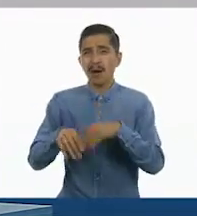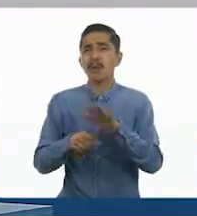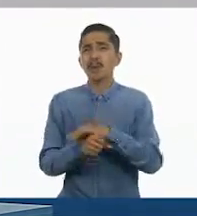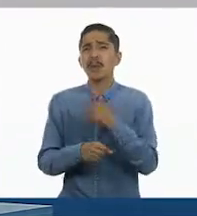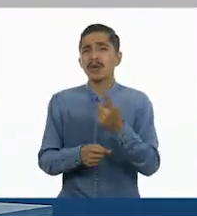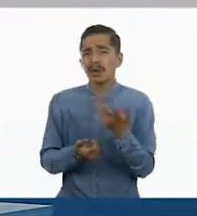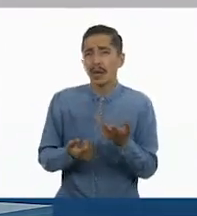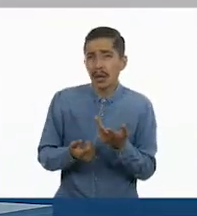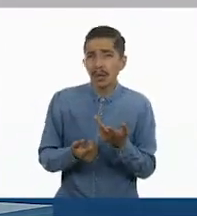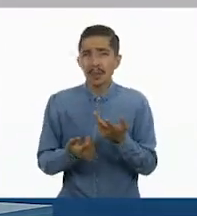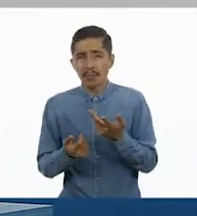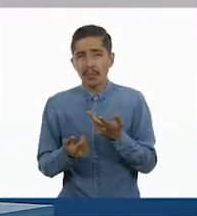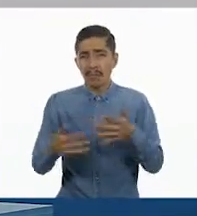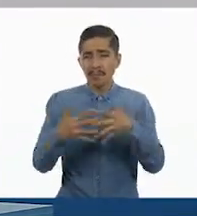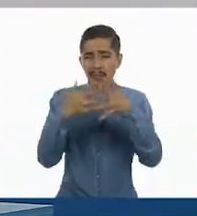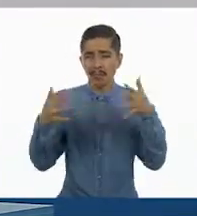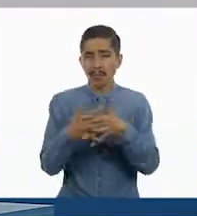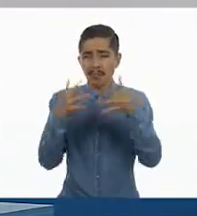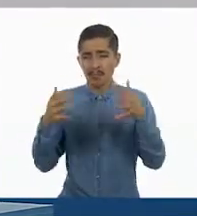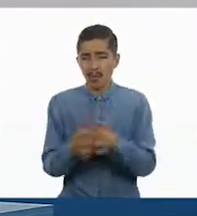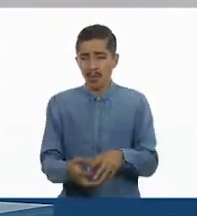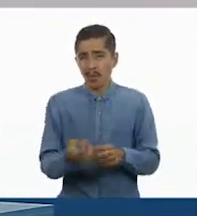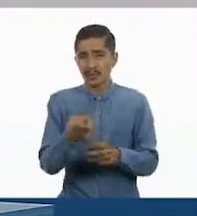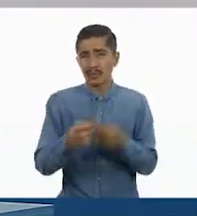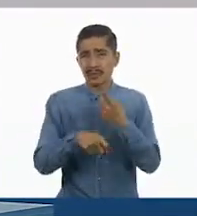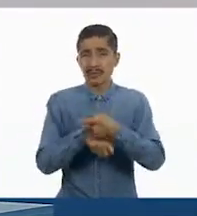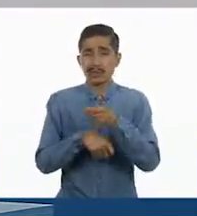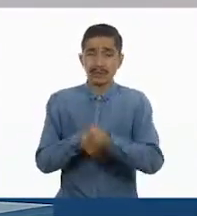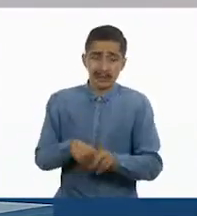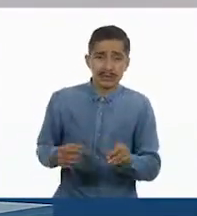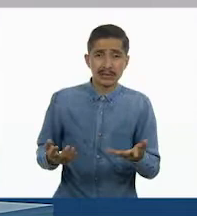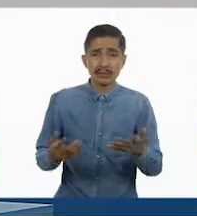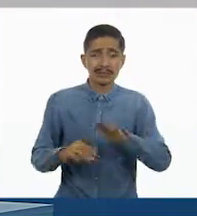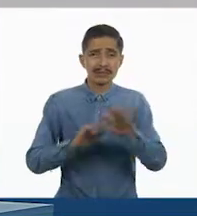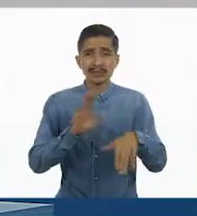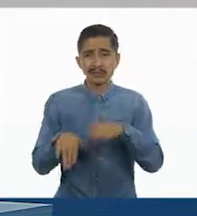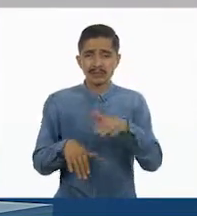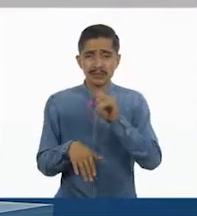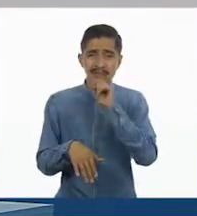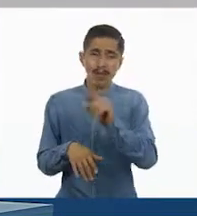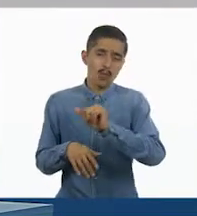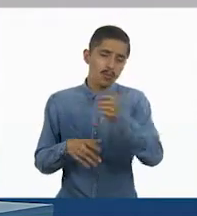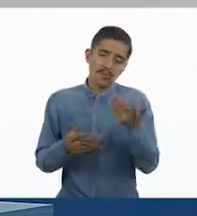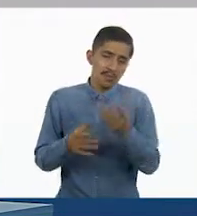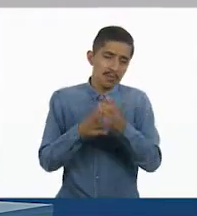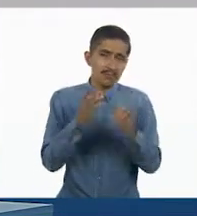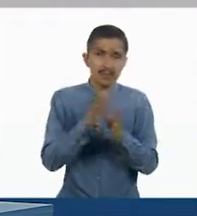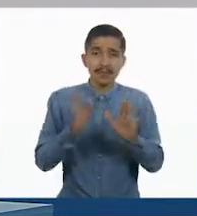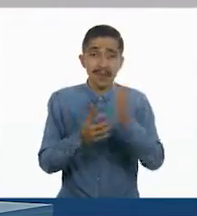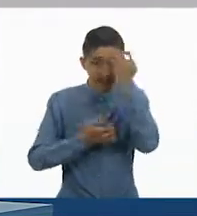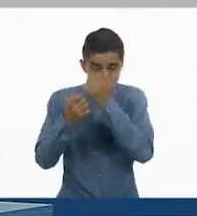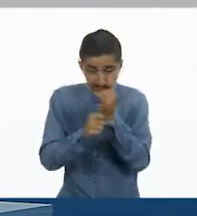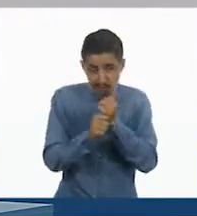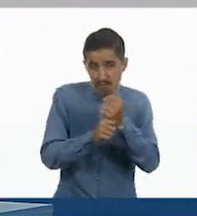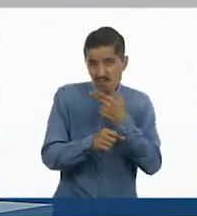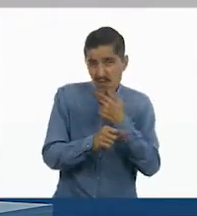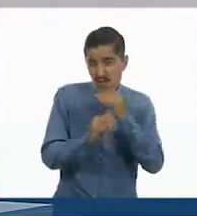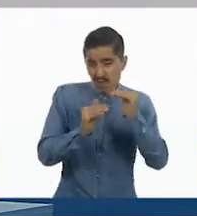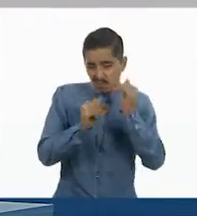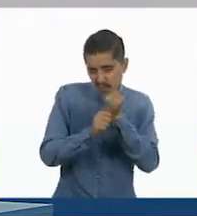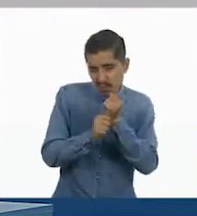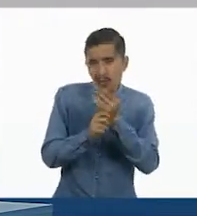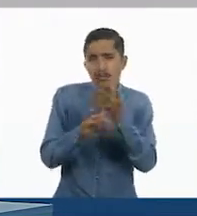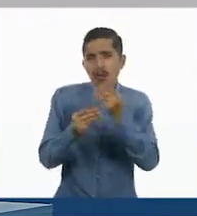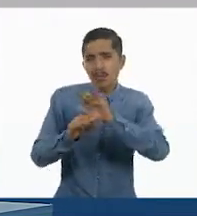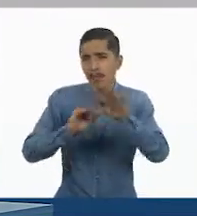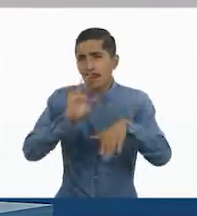pues, directa o indirecta de la guerra. También pues por otros factores. Los estudiosos calculan que hubo un exceso de